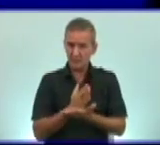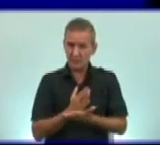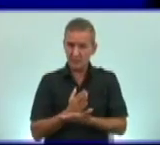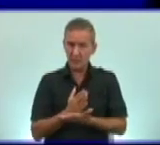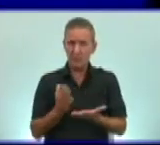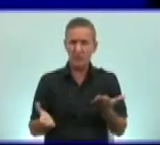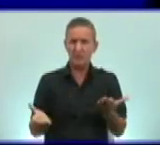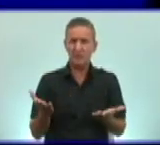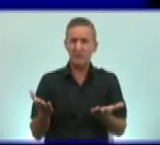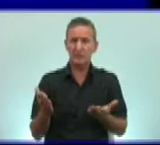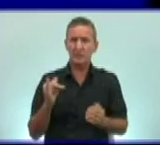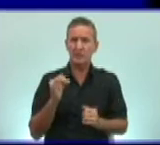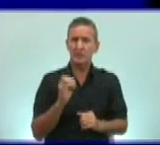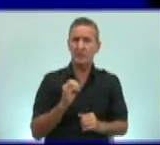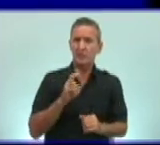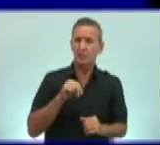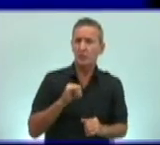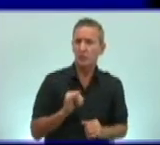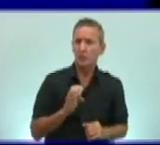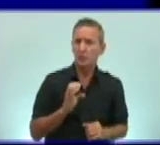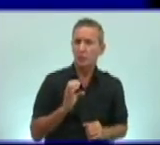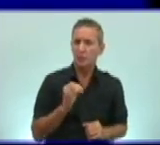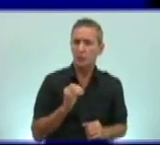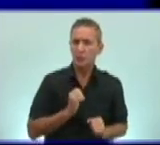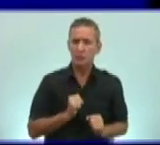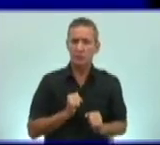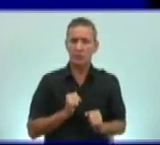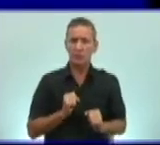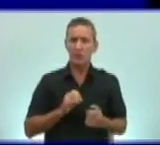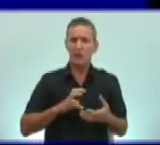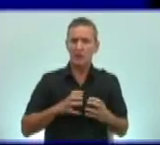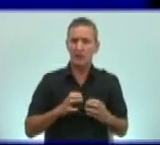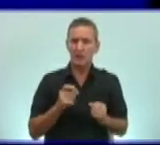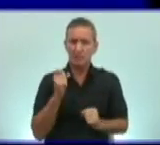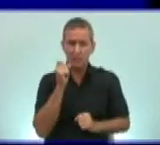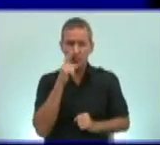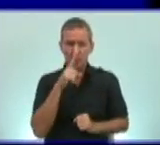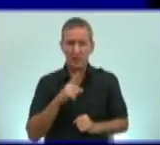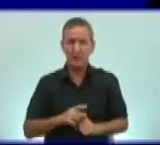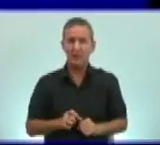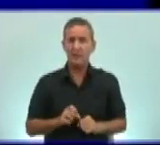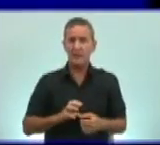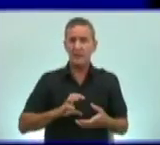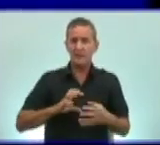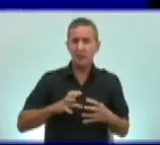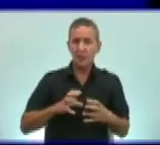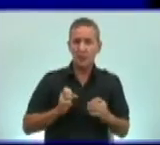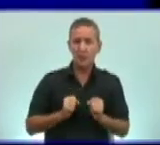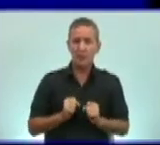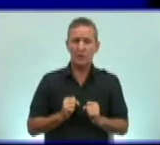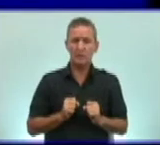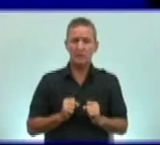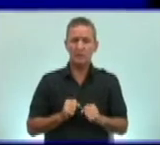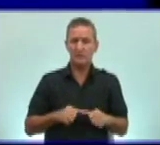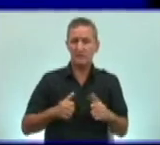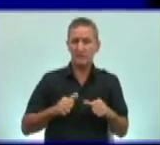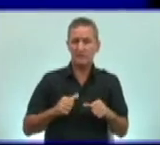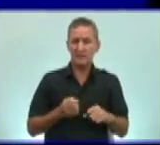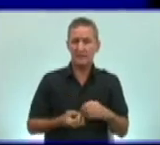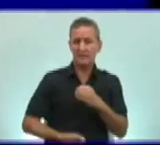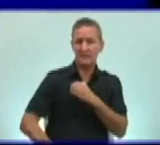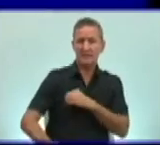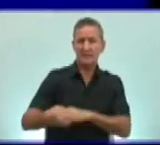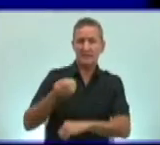equilibrio iónico, que es el estado final de un sistema químico reversible en el